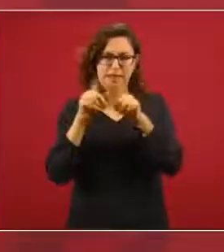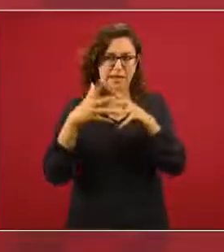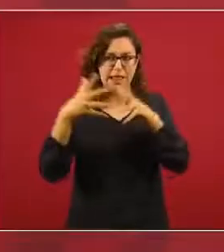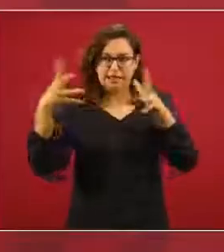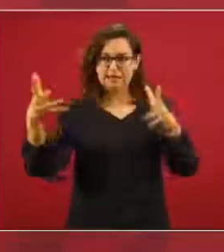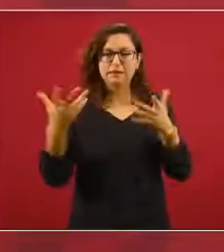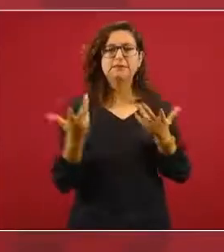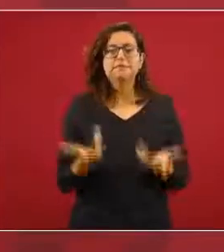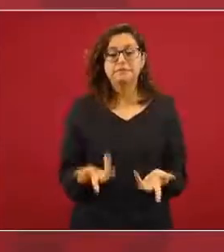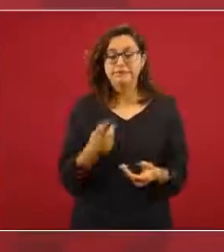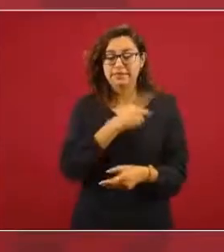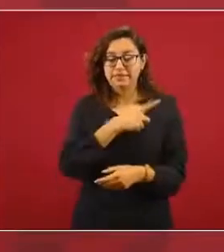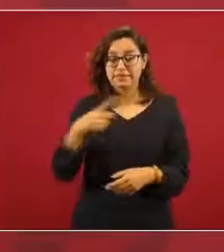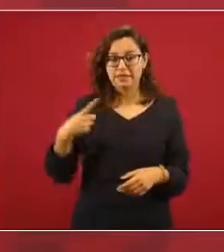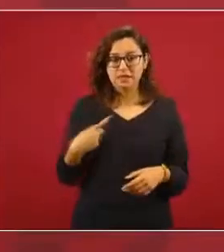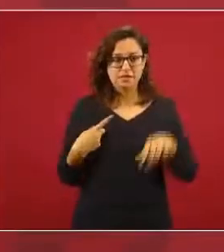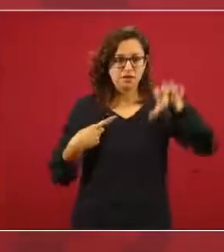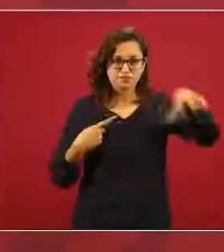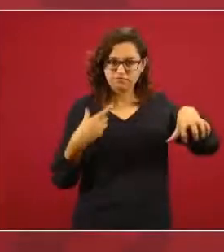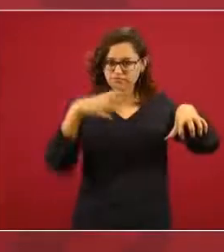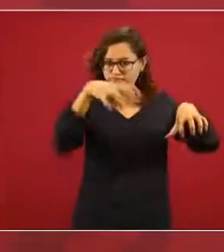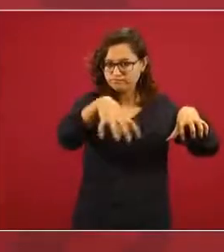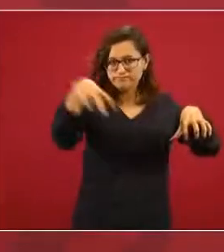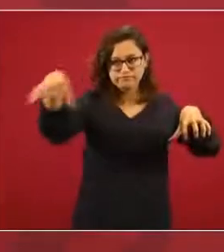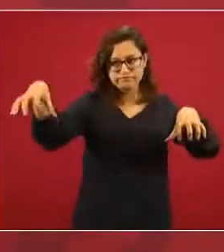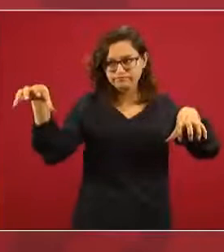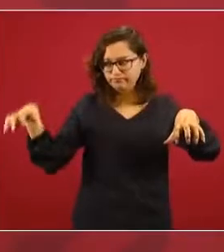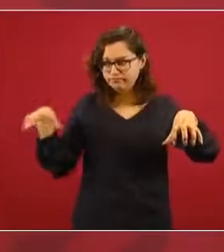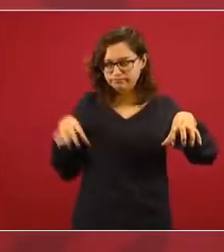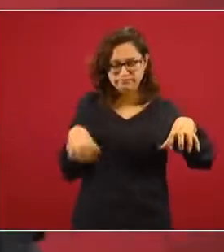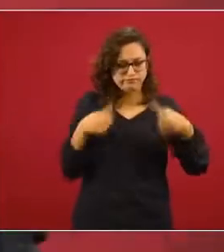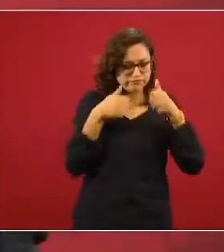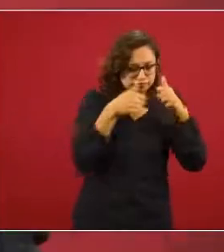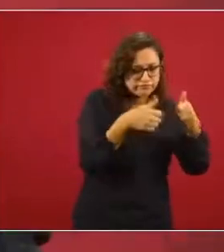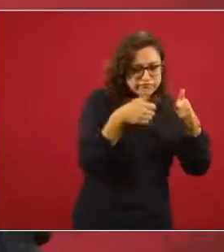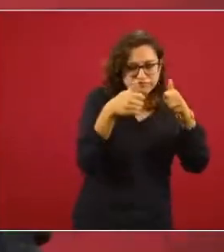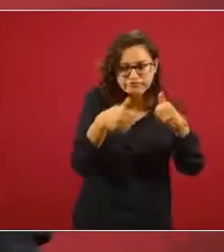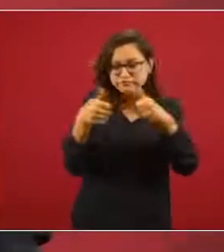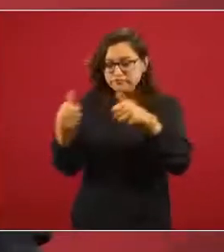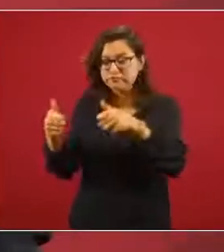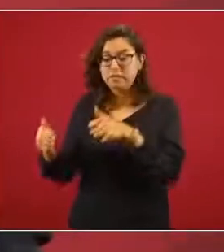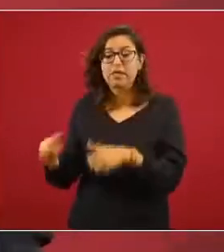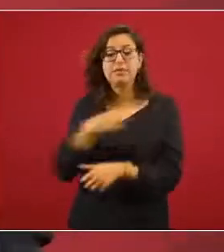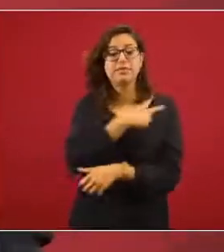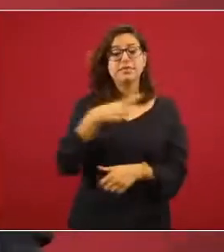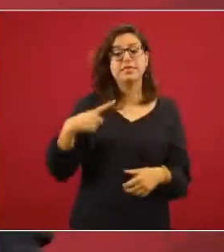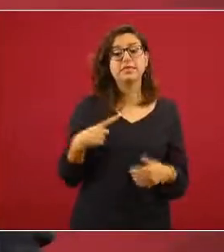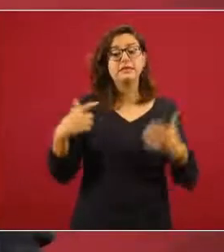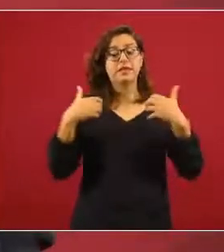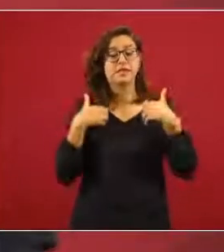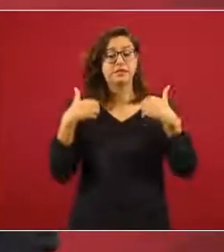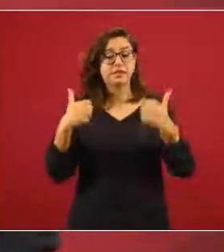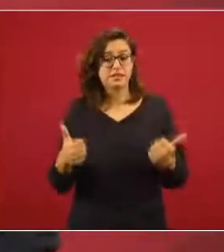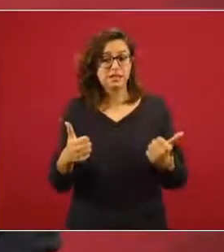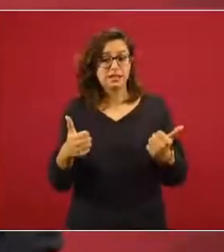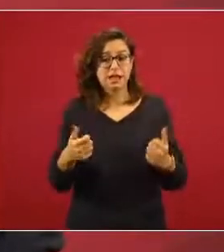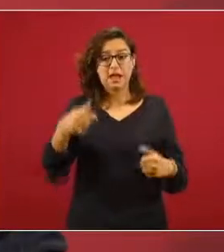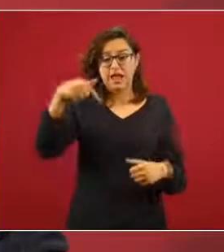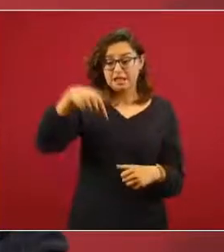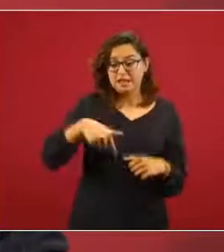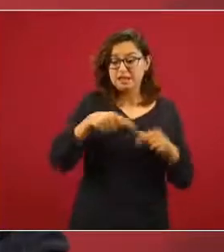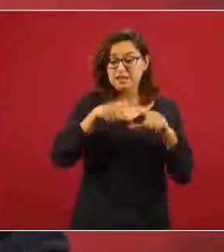el manejo directo de la epidemia. Nunca olvidar que cada uno de los 32 gobiernos estatales